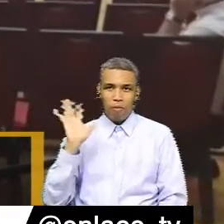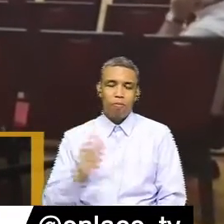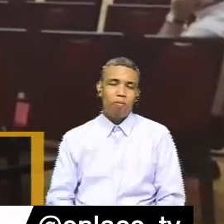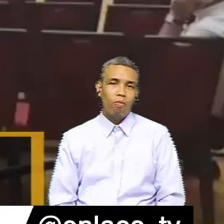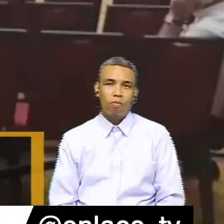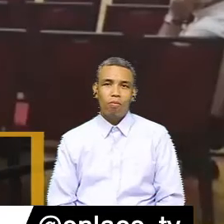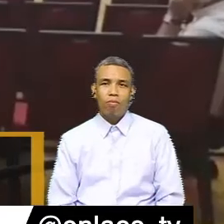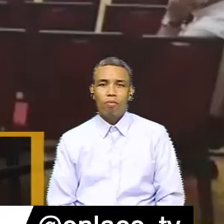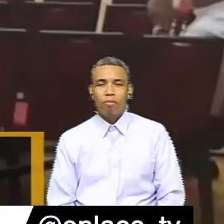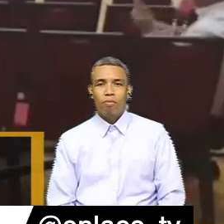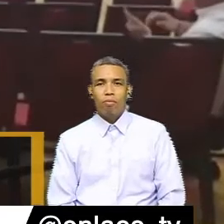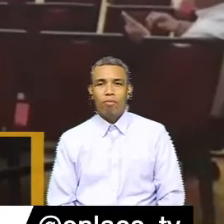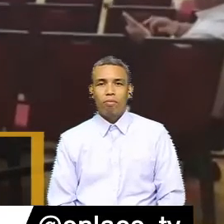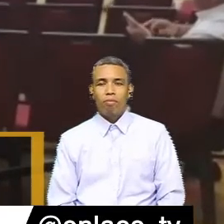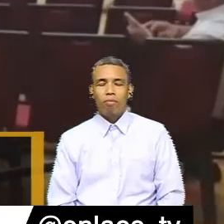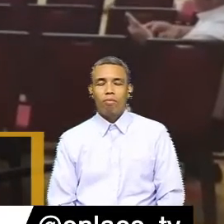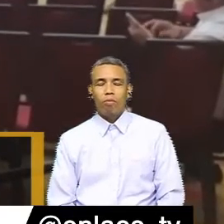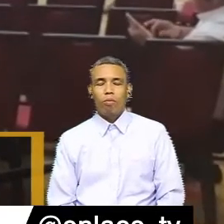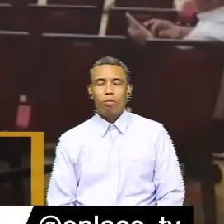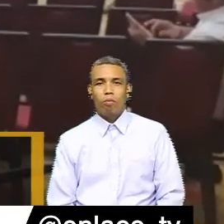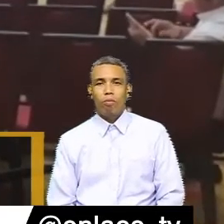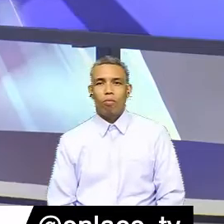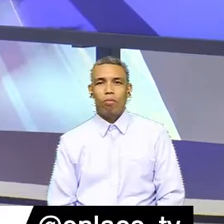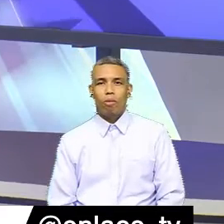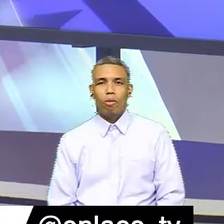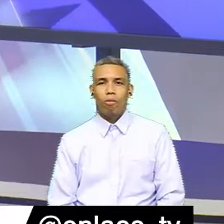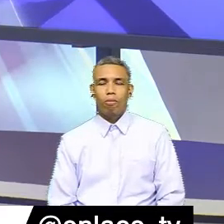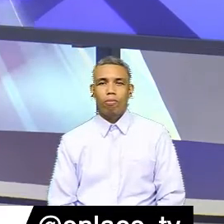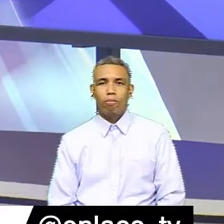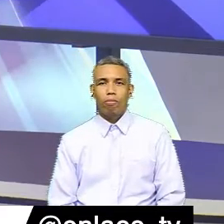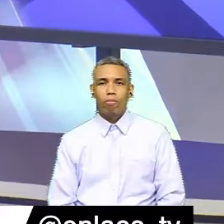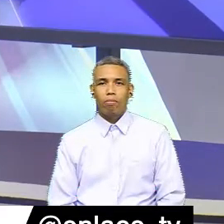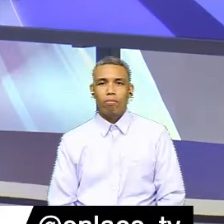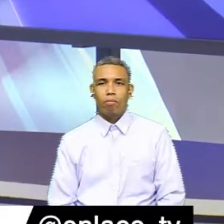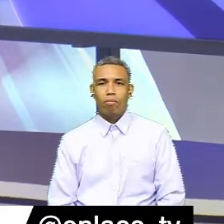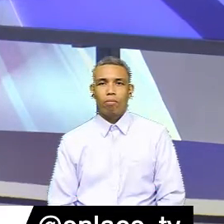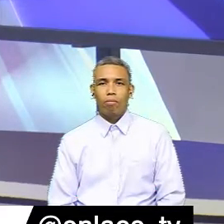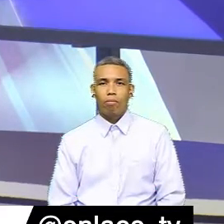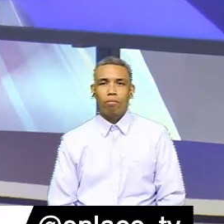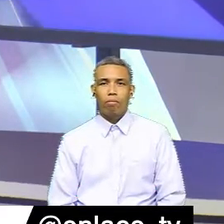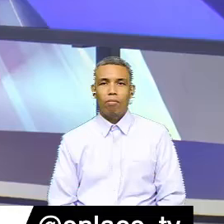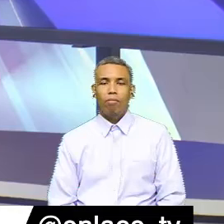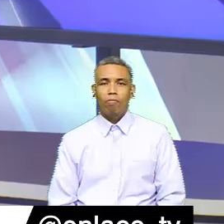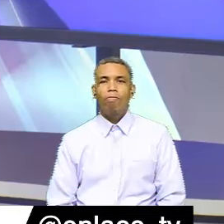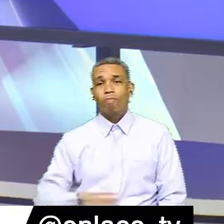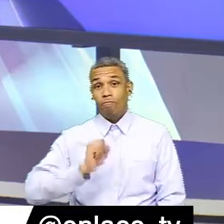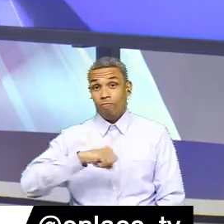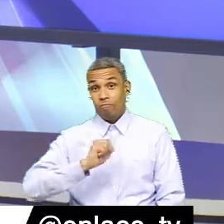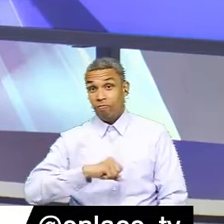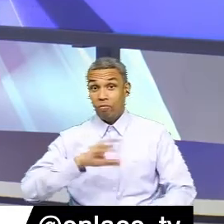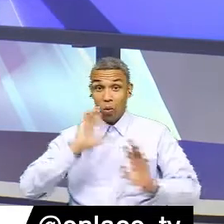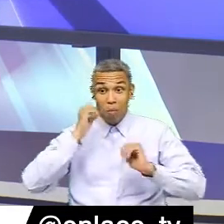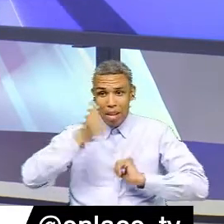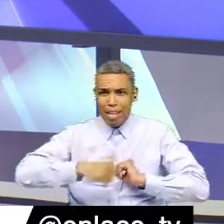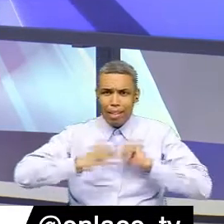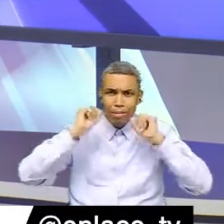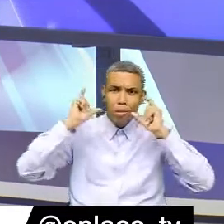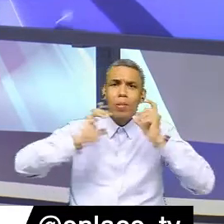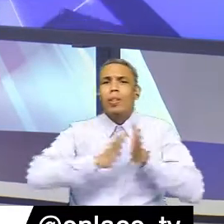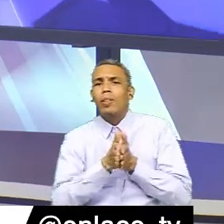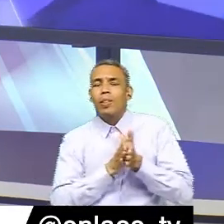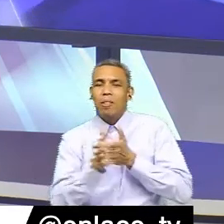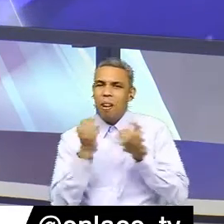alfonso molina para enlace televisión chau chau pocho claro que sí estaremos todos con la tricolor apoyando a nuestra